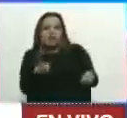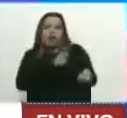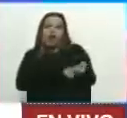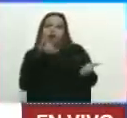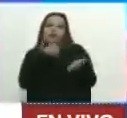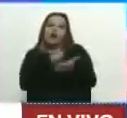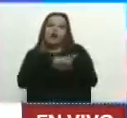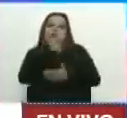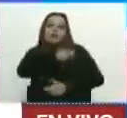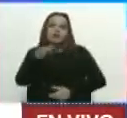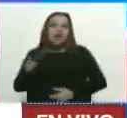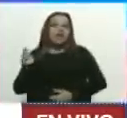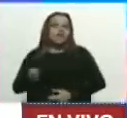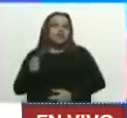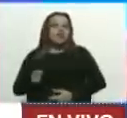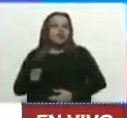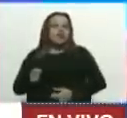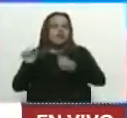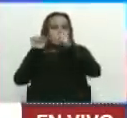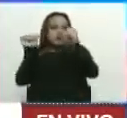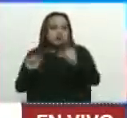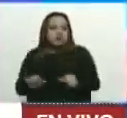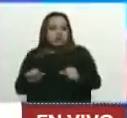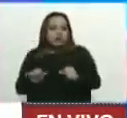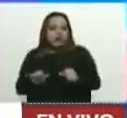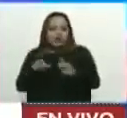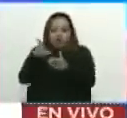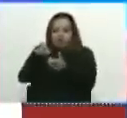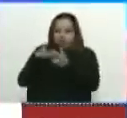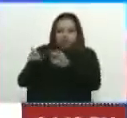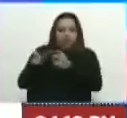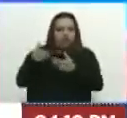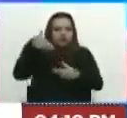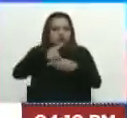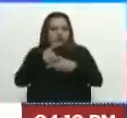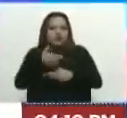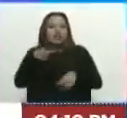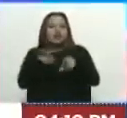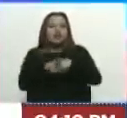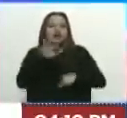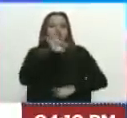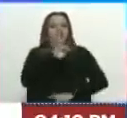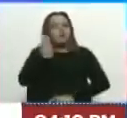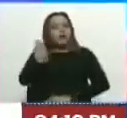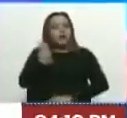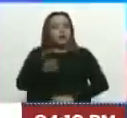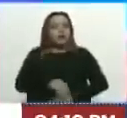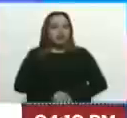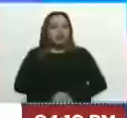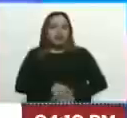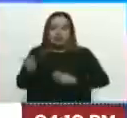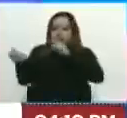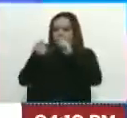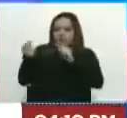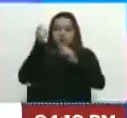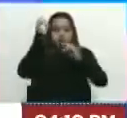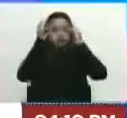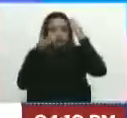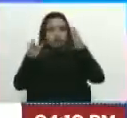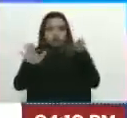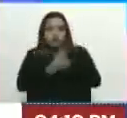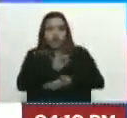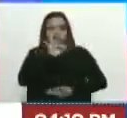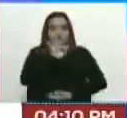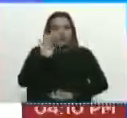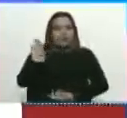fracaso absoluto, que es el sistema de ahorro forzoso que se llama AFP, en la discusión de creación de la AFP